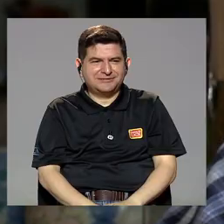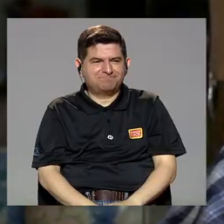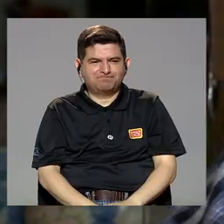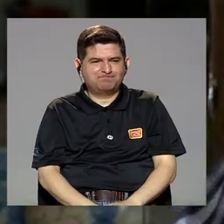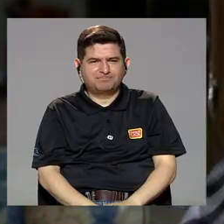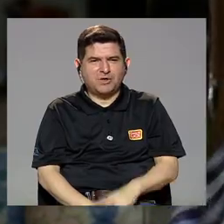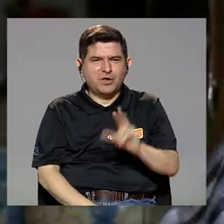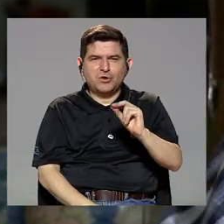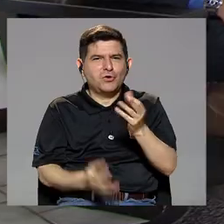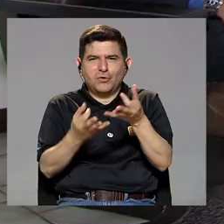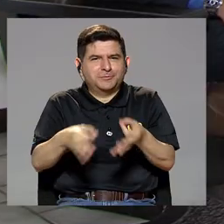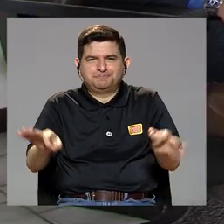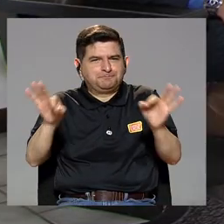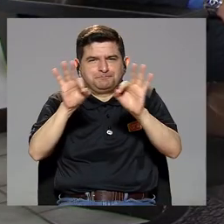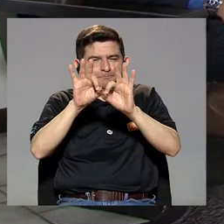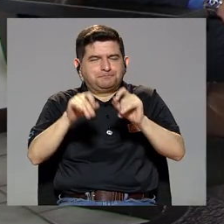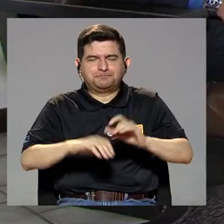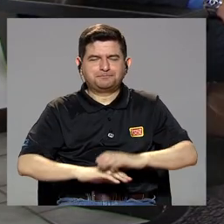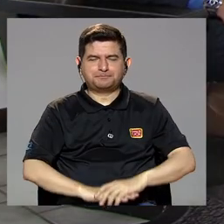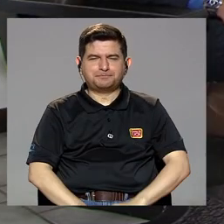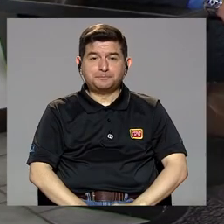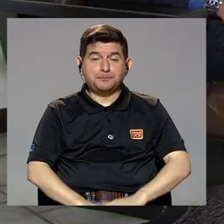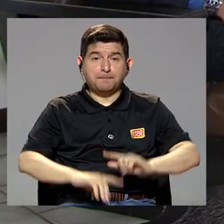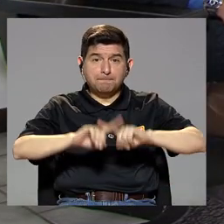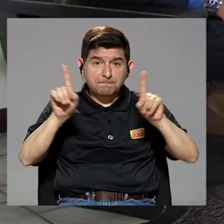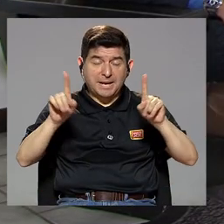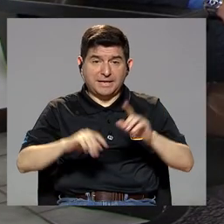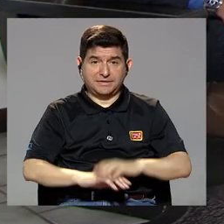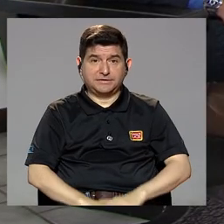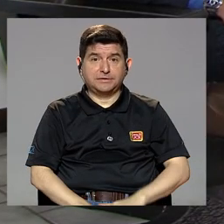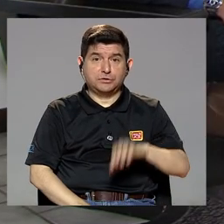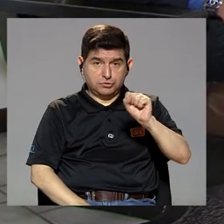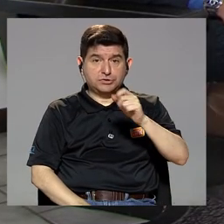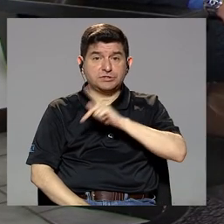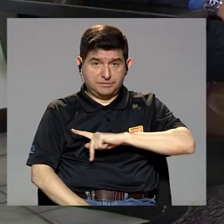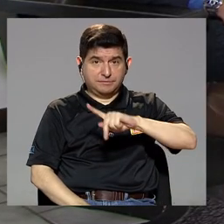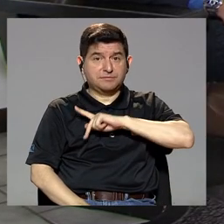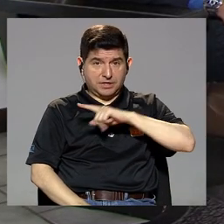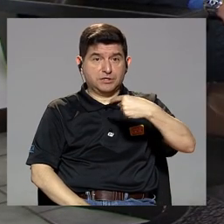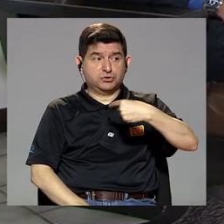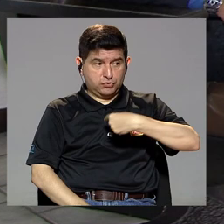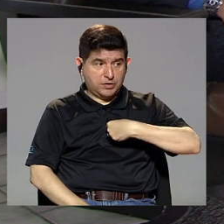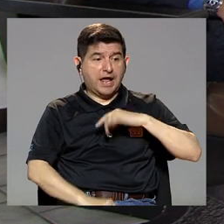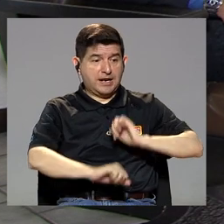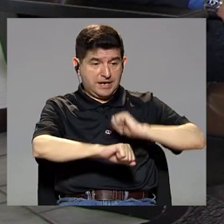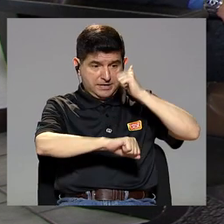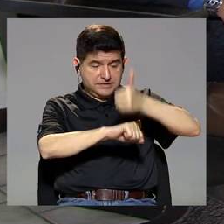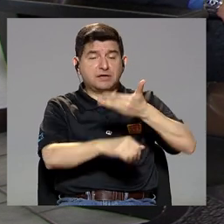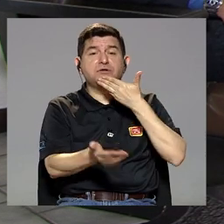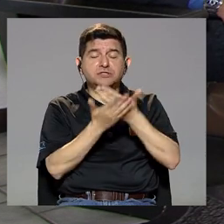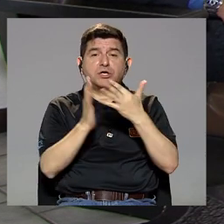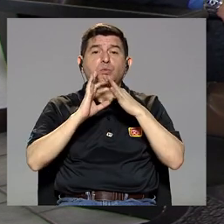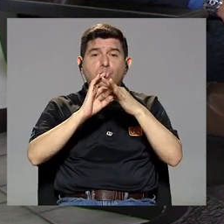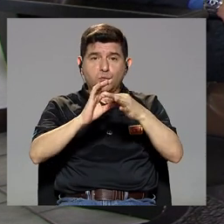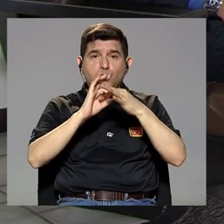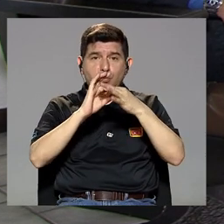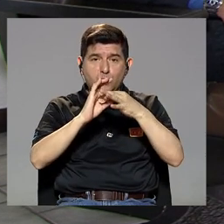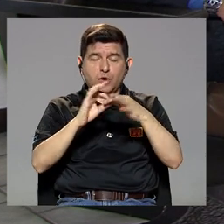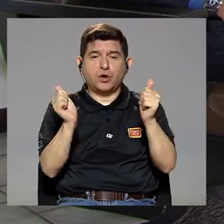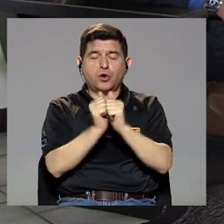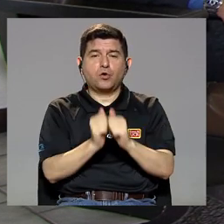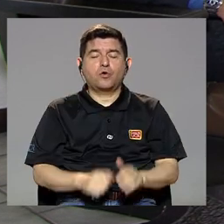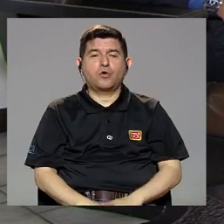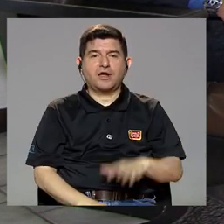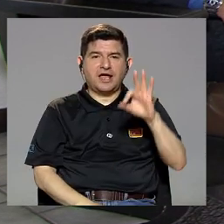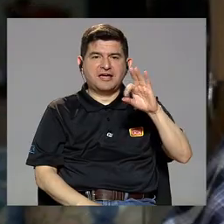definitivo pero si personalmente yo he establecido muy buena relación con los andinistas